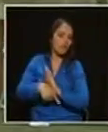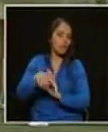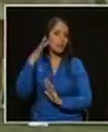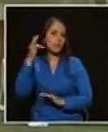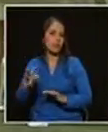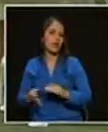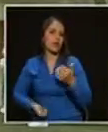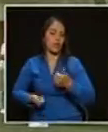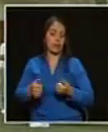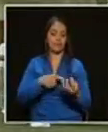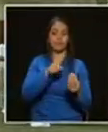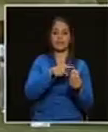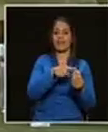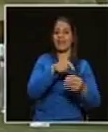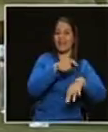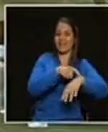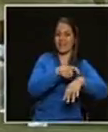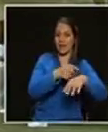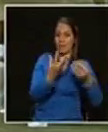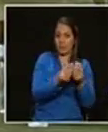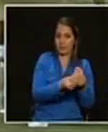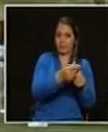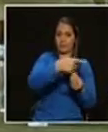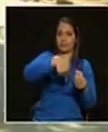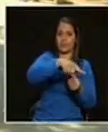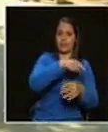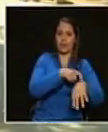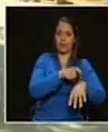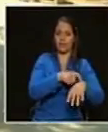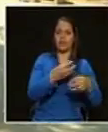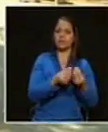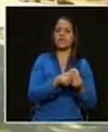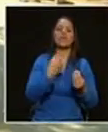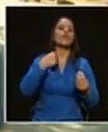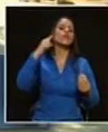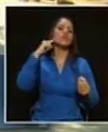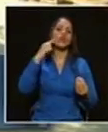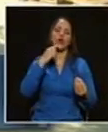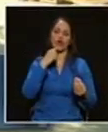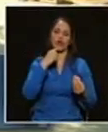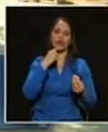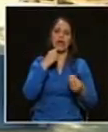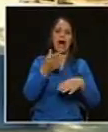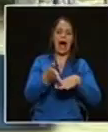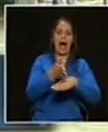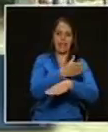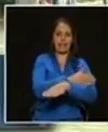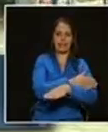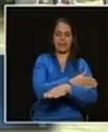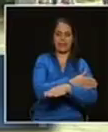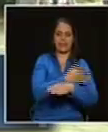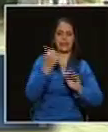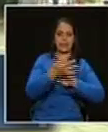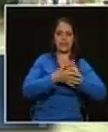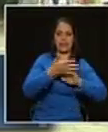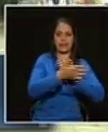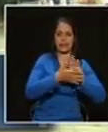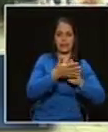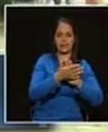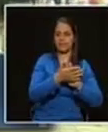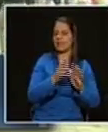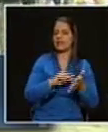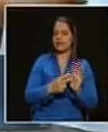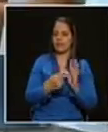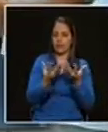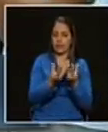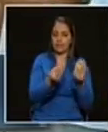En cuanto al tiempo, podemos hablar de dos clases de sordos, unos sordos prelingüísticos y unos sordos poslingüísticos. Es decir, unos sordos